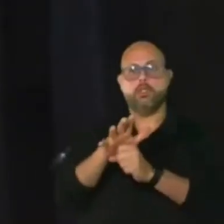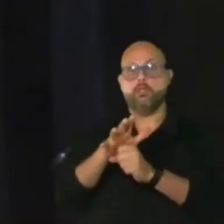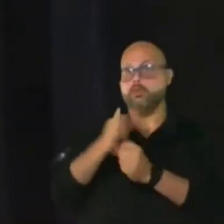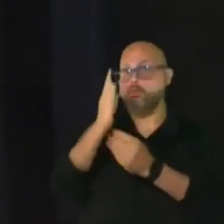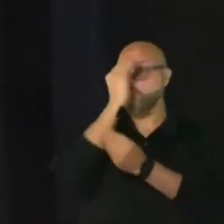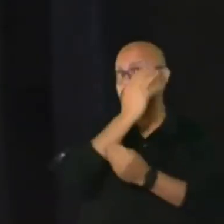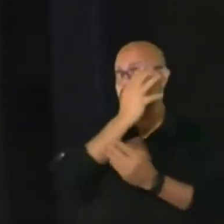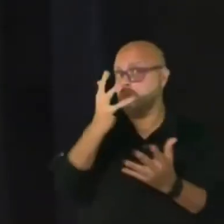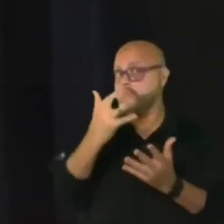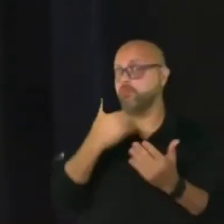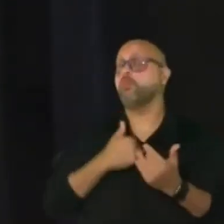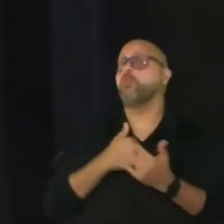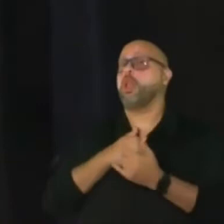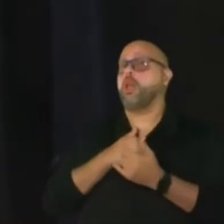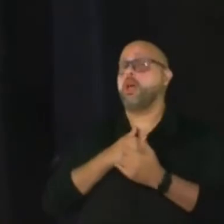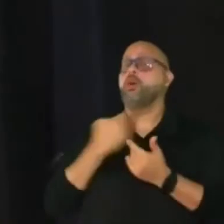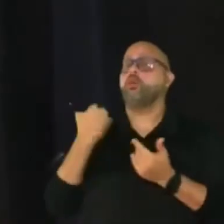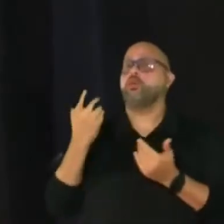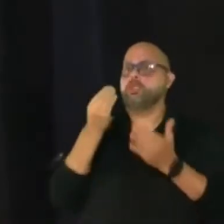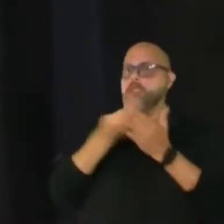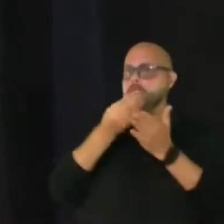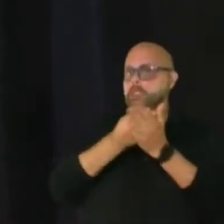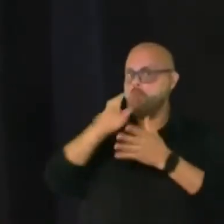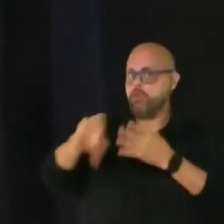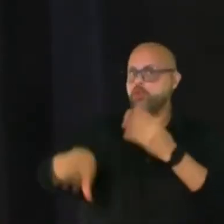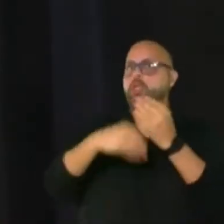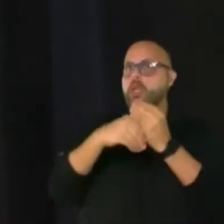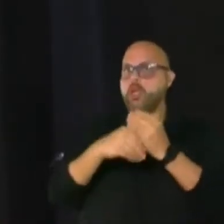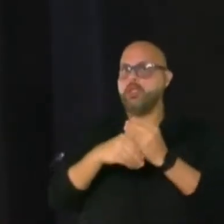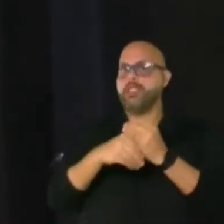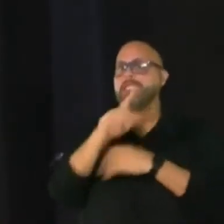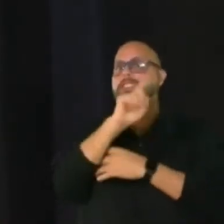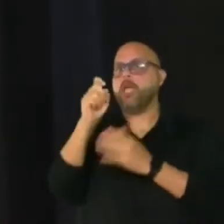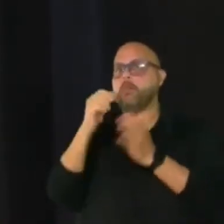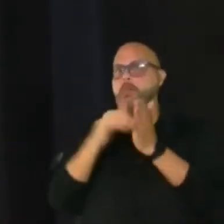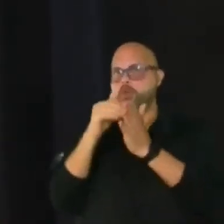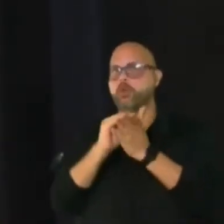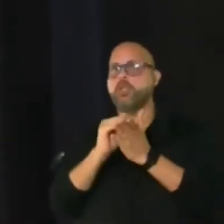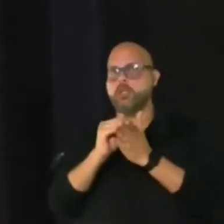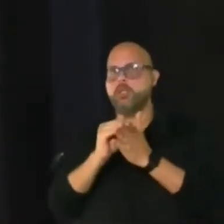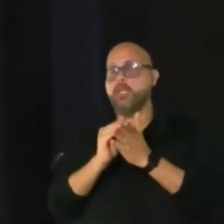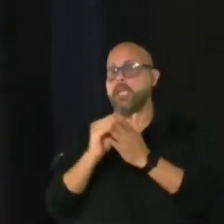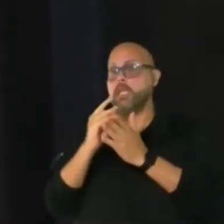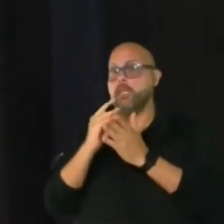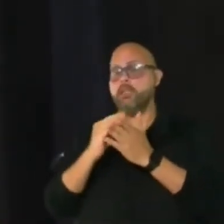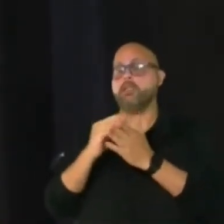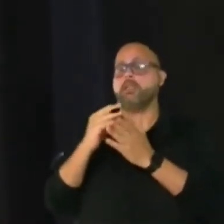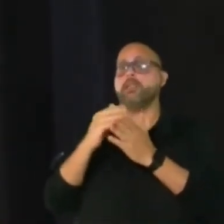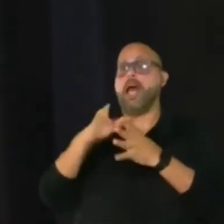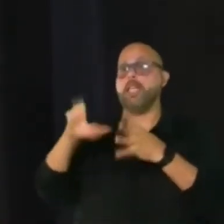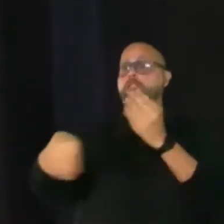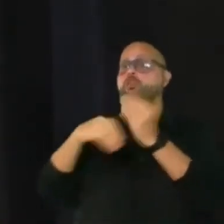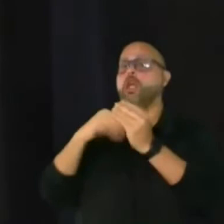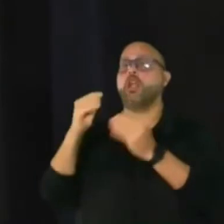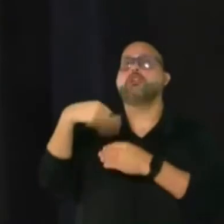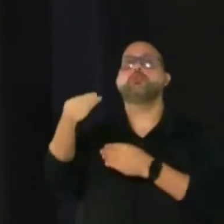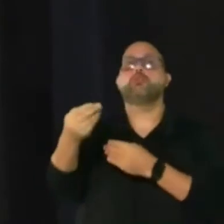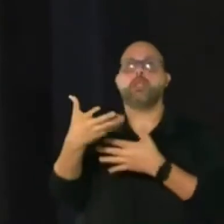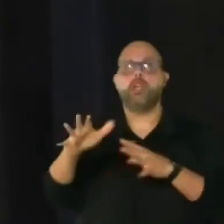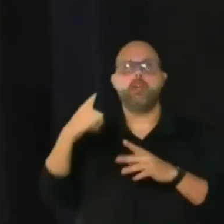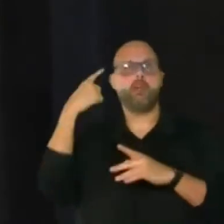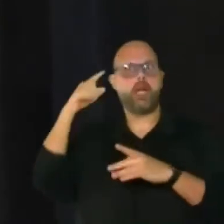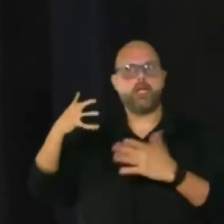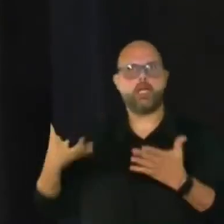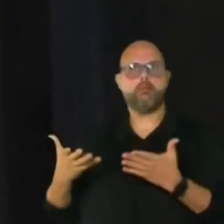adicional de $100 millones a los ya otorgados anteriormente para combatir a este enemigo invisible.